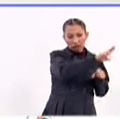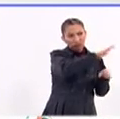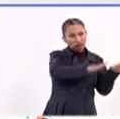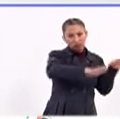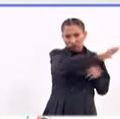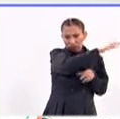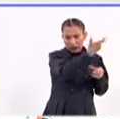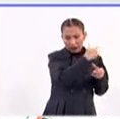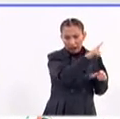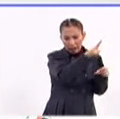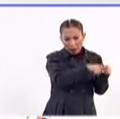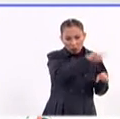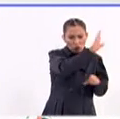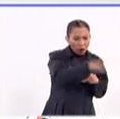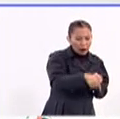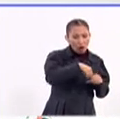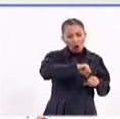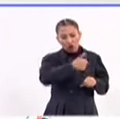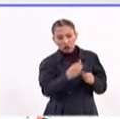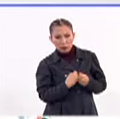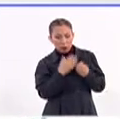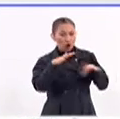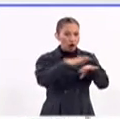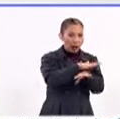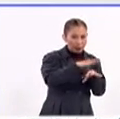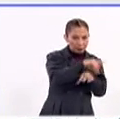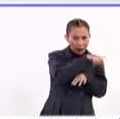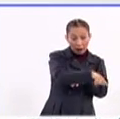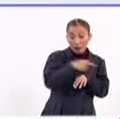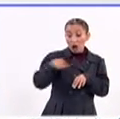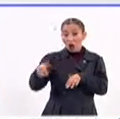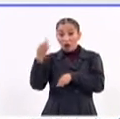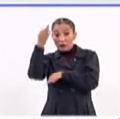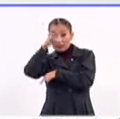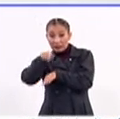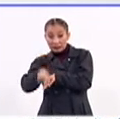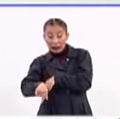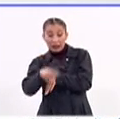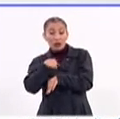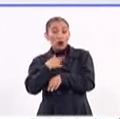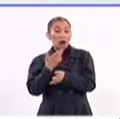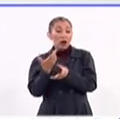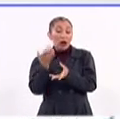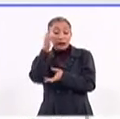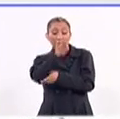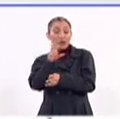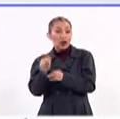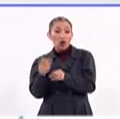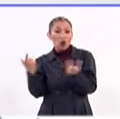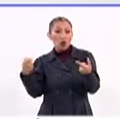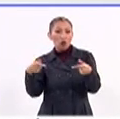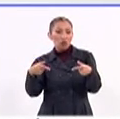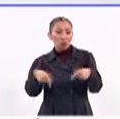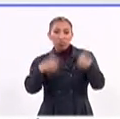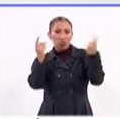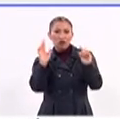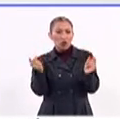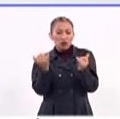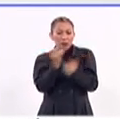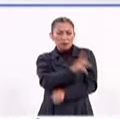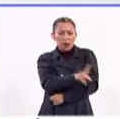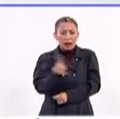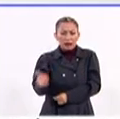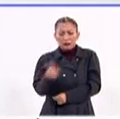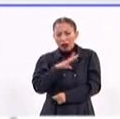de nuestros animales, pasa a un proceso de selección artificial. Sin embargo, la selección natural y la selección artificial no están peleados del todo.